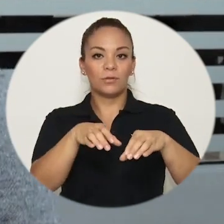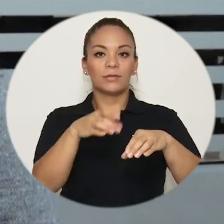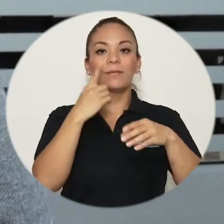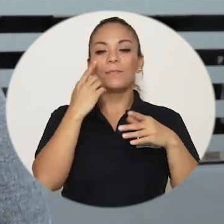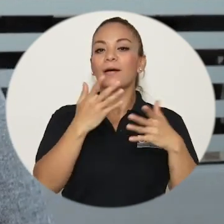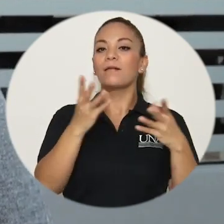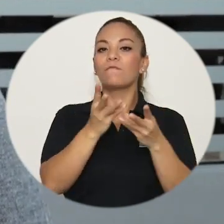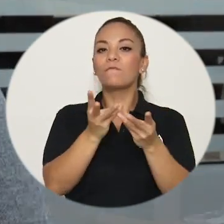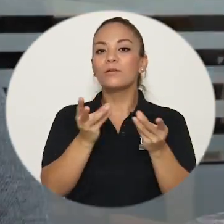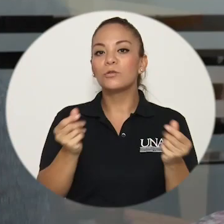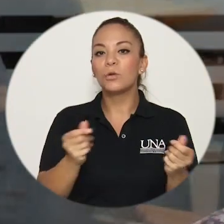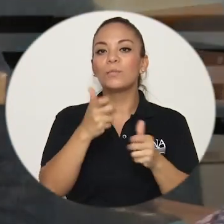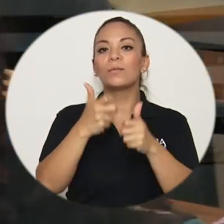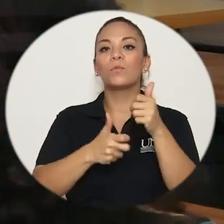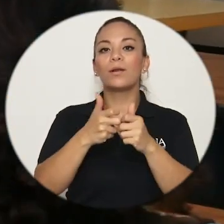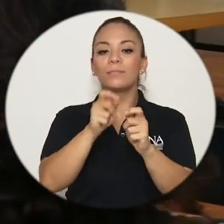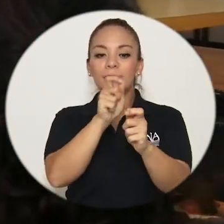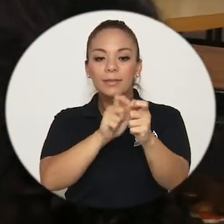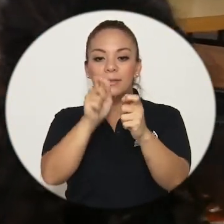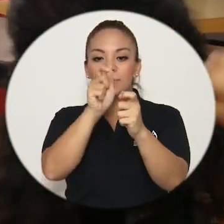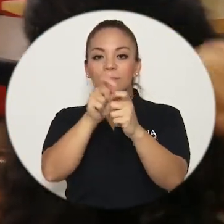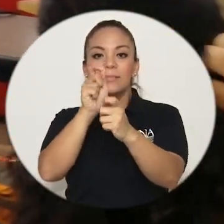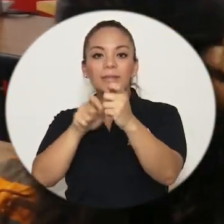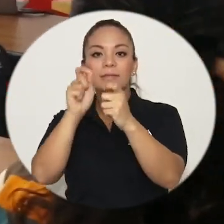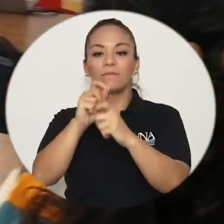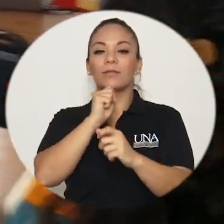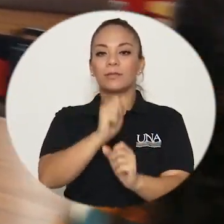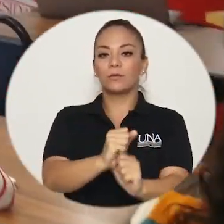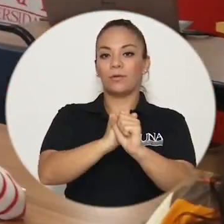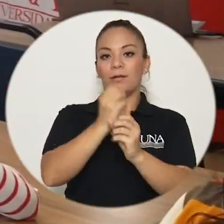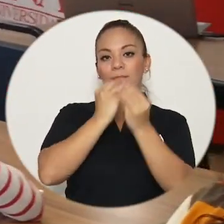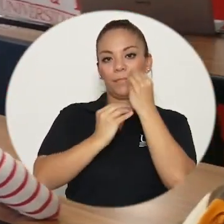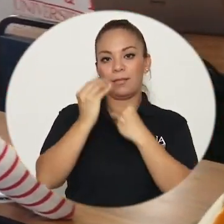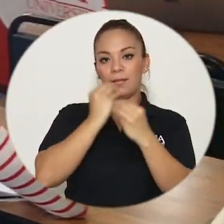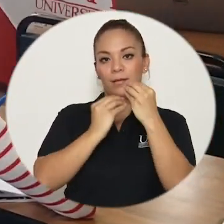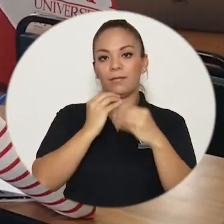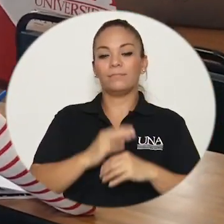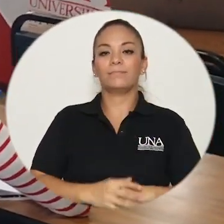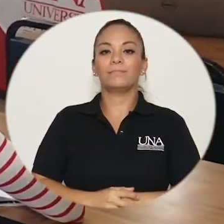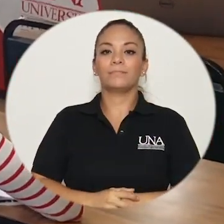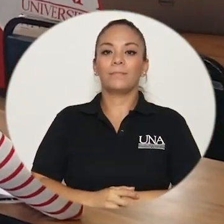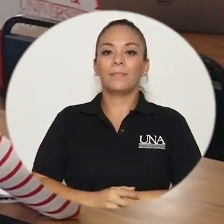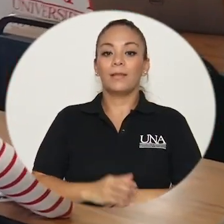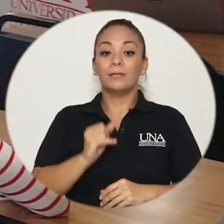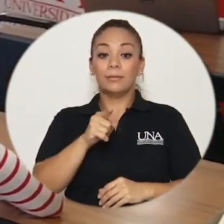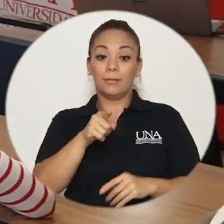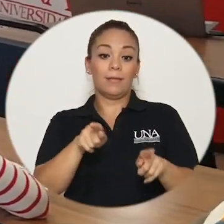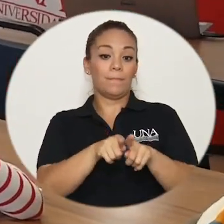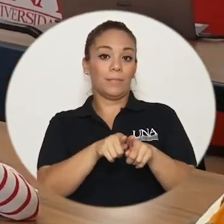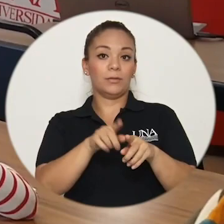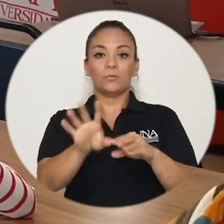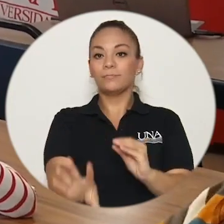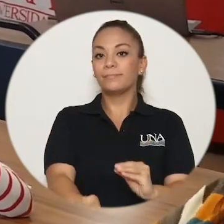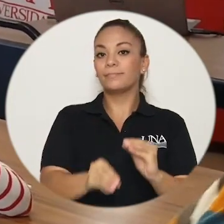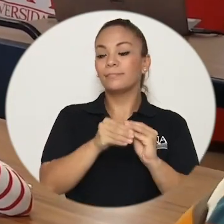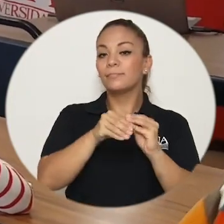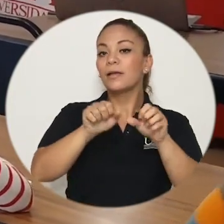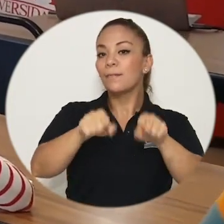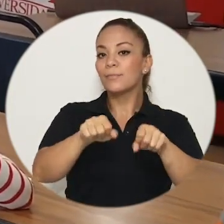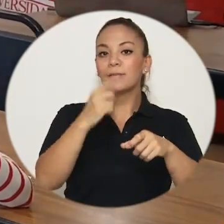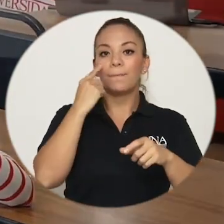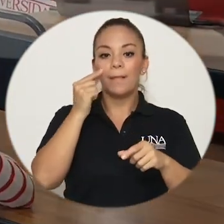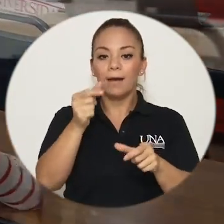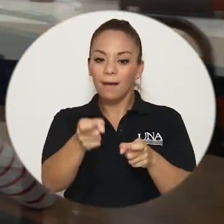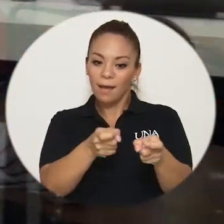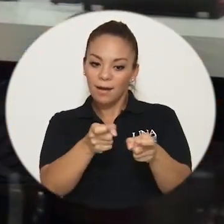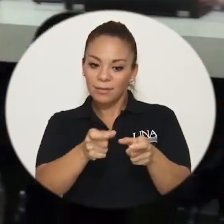vayan a resolver problemas específicos de inseguridad alimentaria y nutricional. Si a eso le agregamos la capacidad